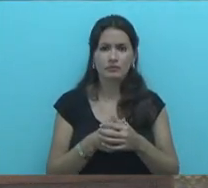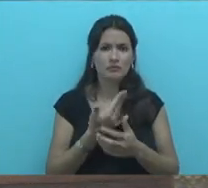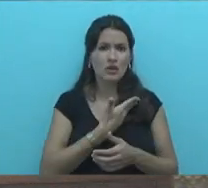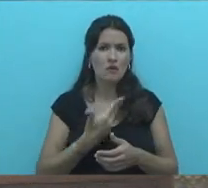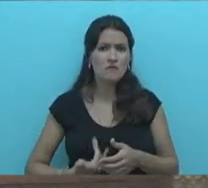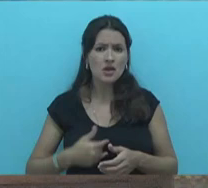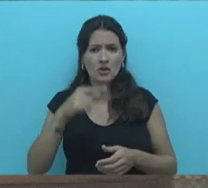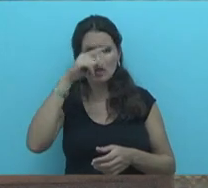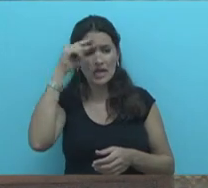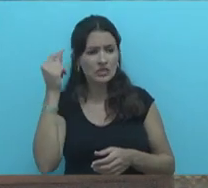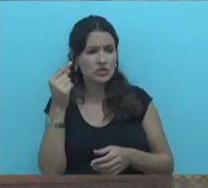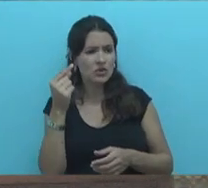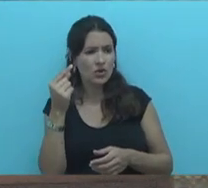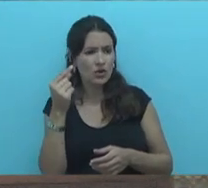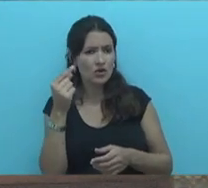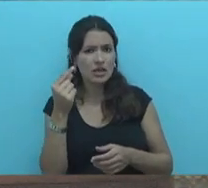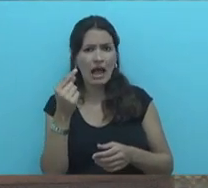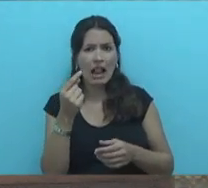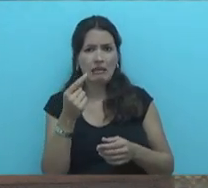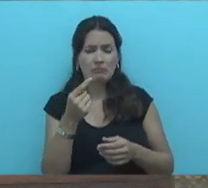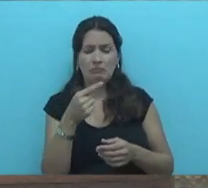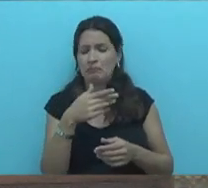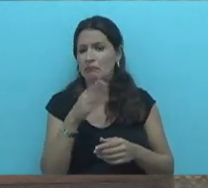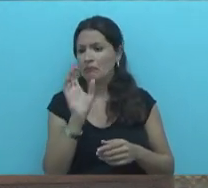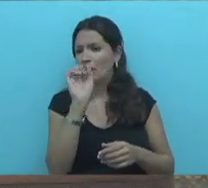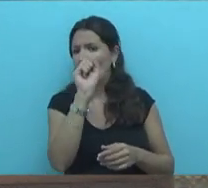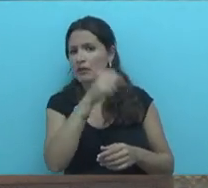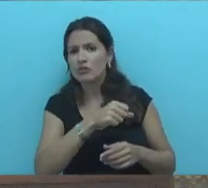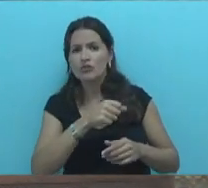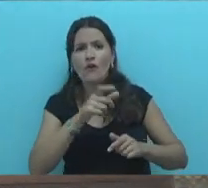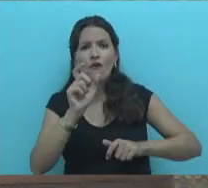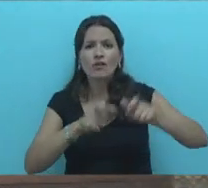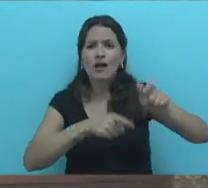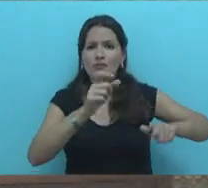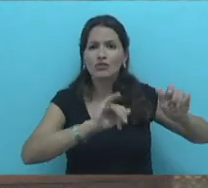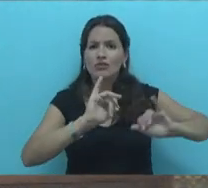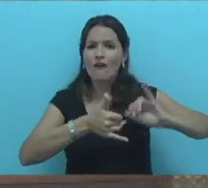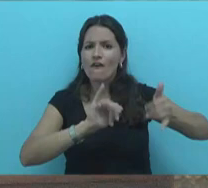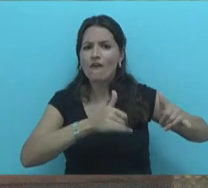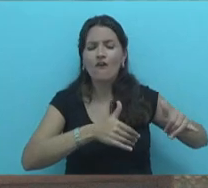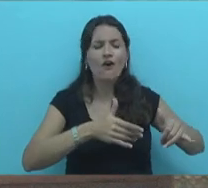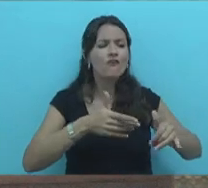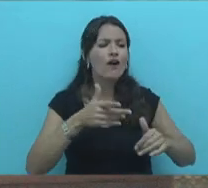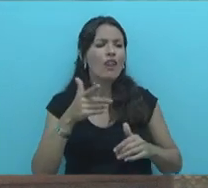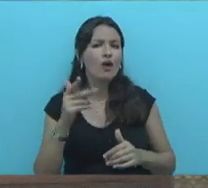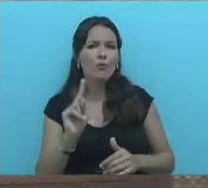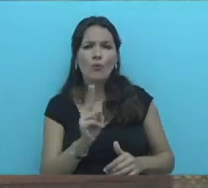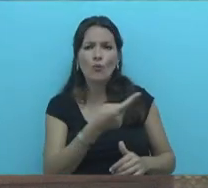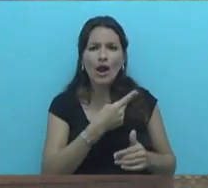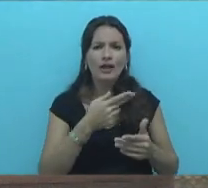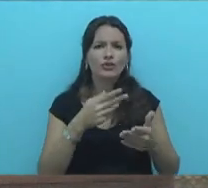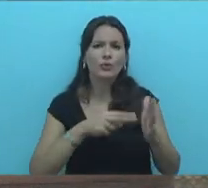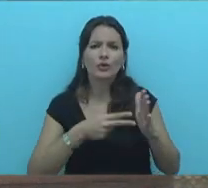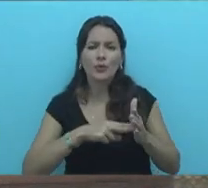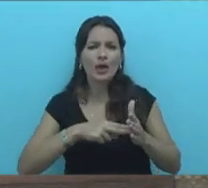gobierno nacional cuando se matan a las pibas y a los pibes en cada barrio de cada ciudad grande de la provincia de Santa Fe. D'Alessio tiene